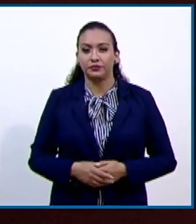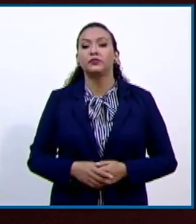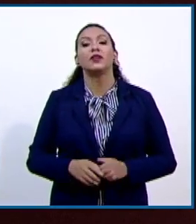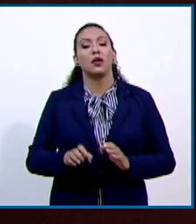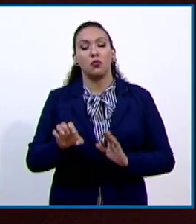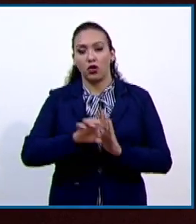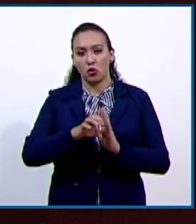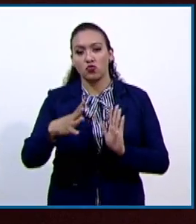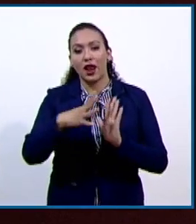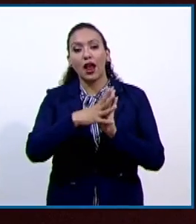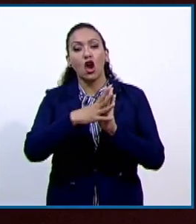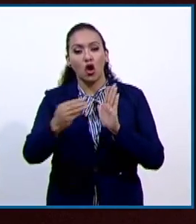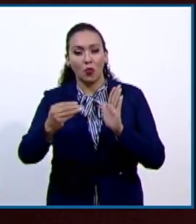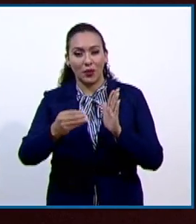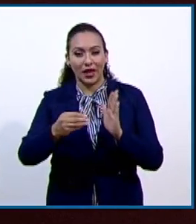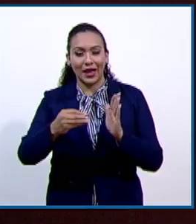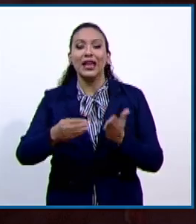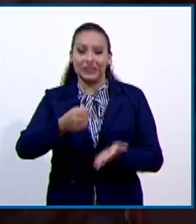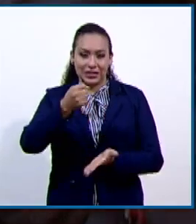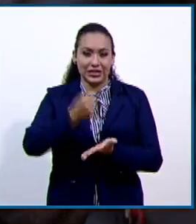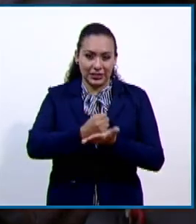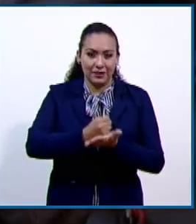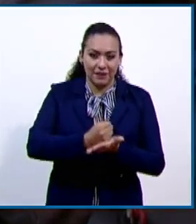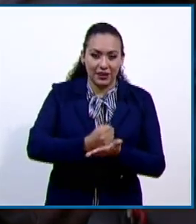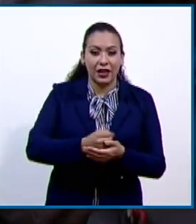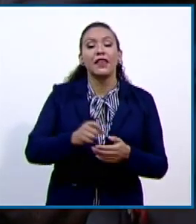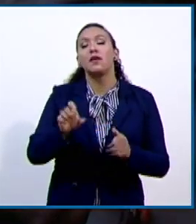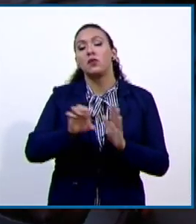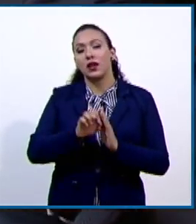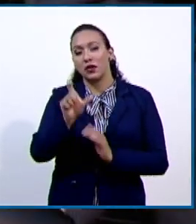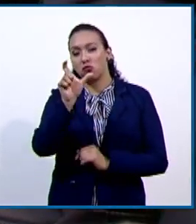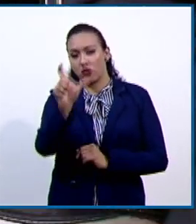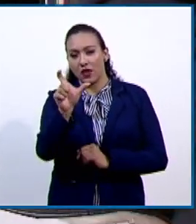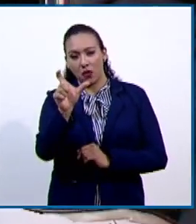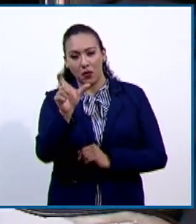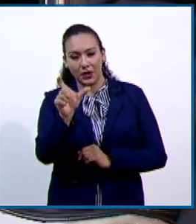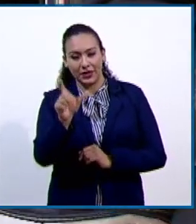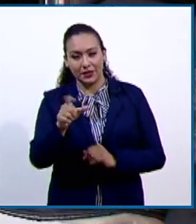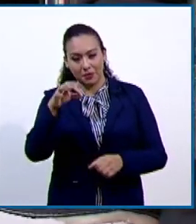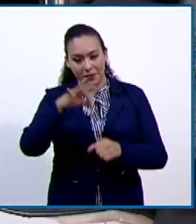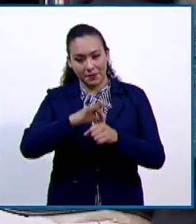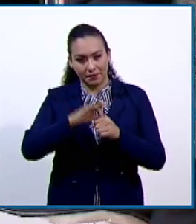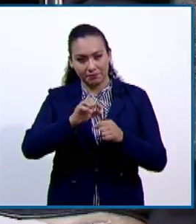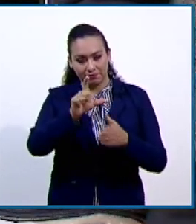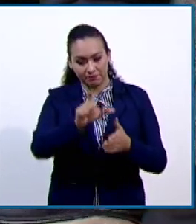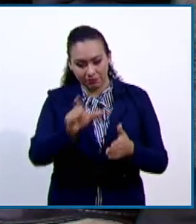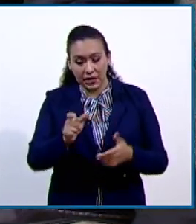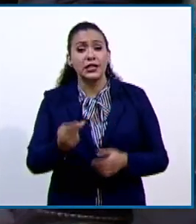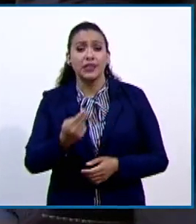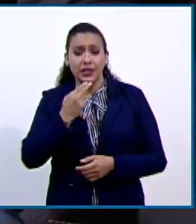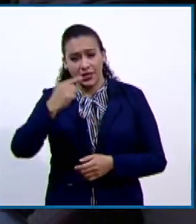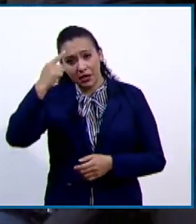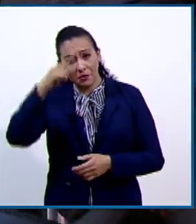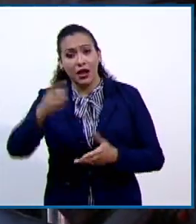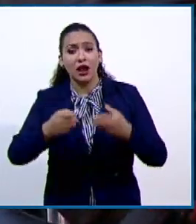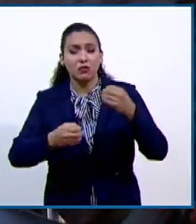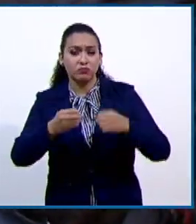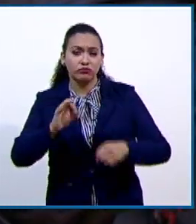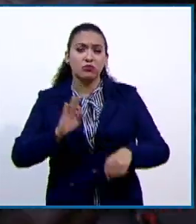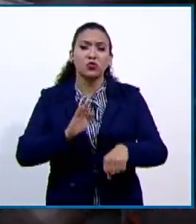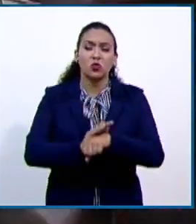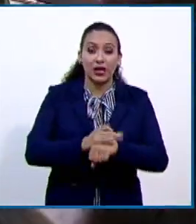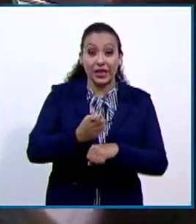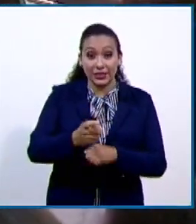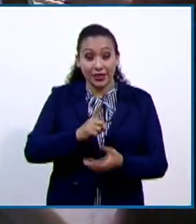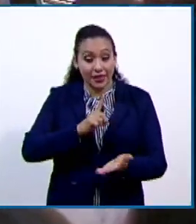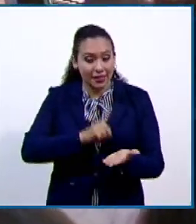copia certificada de la credencial de elector es suficiente para acreditar el interés legítimo en amparo indirecto para defender